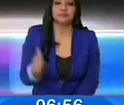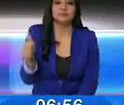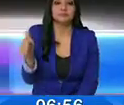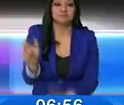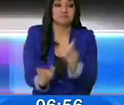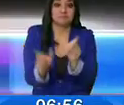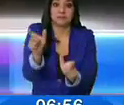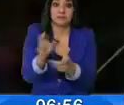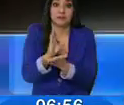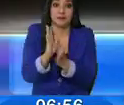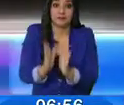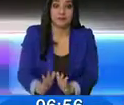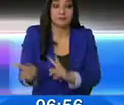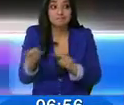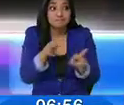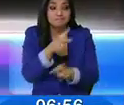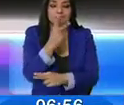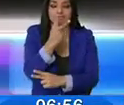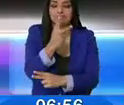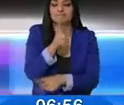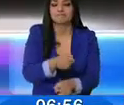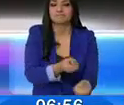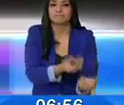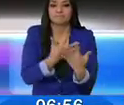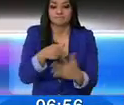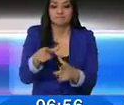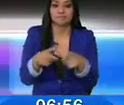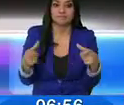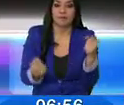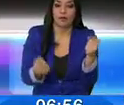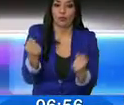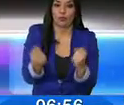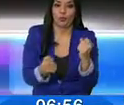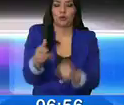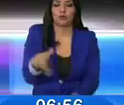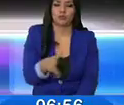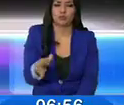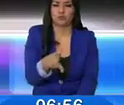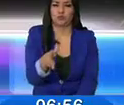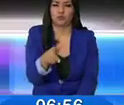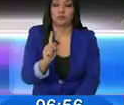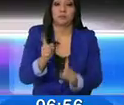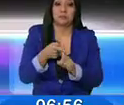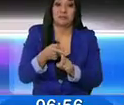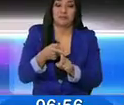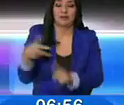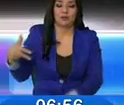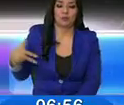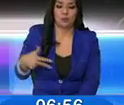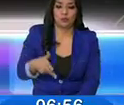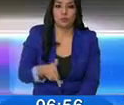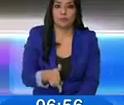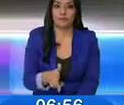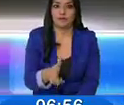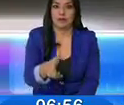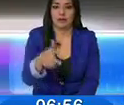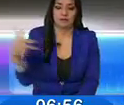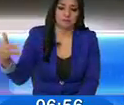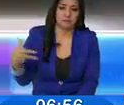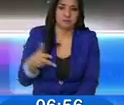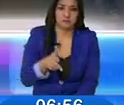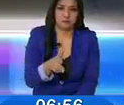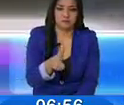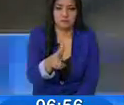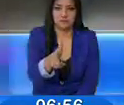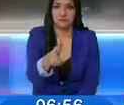los moradores indican que el vehículo liviano se encontraba saliendo de una vía transversal,